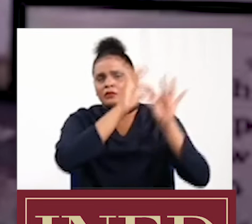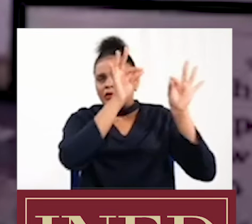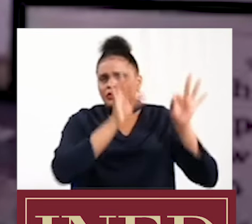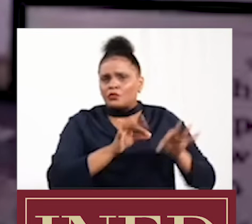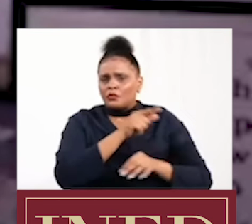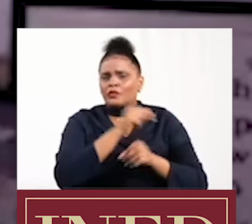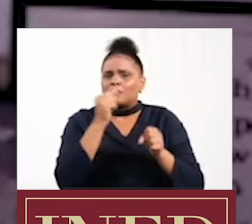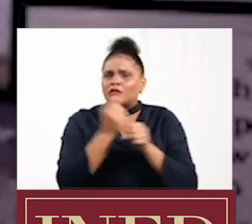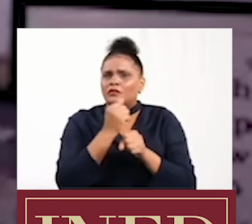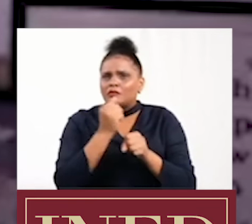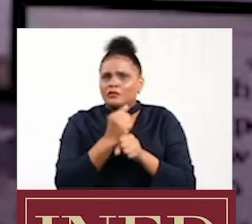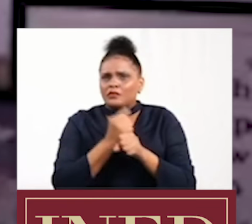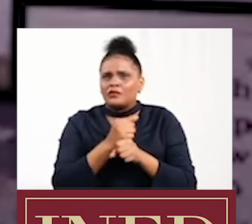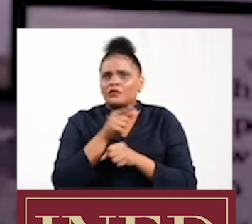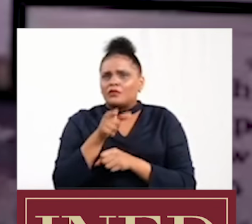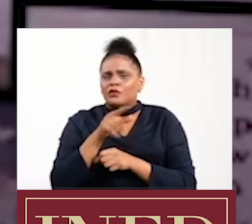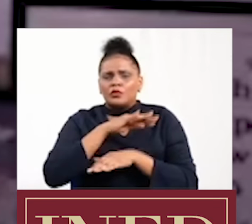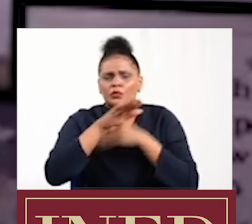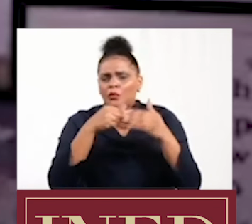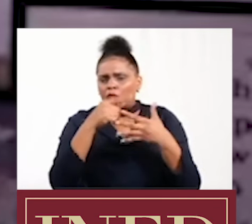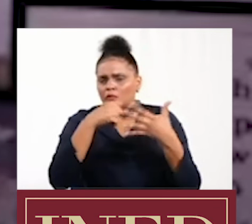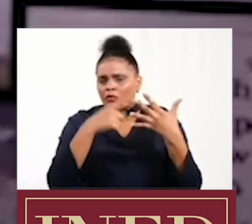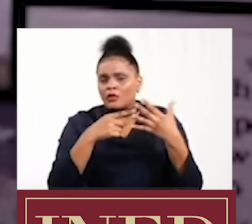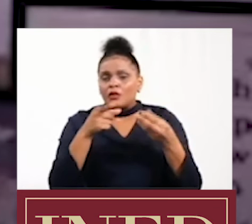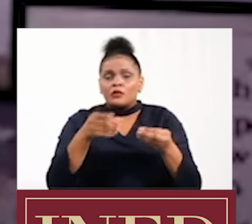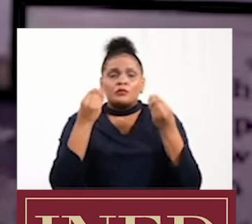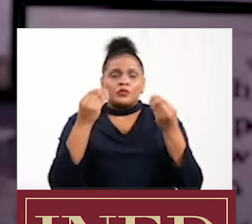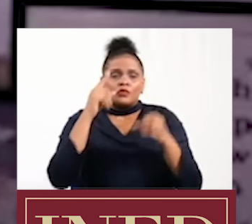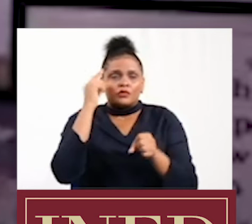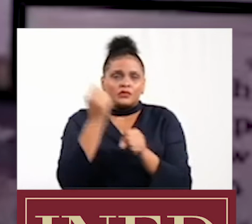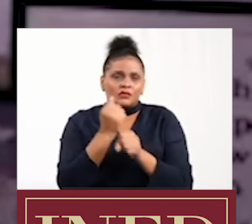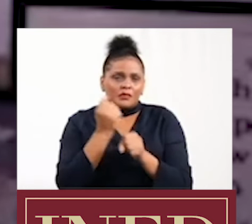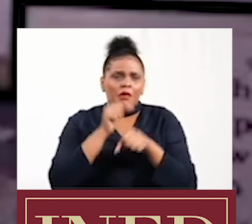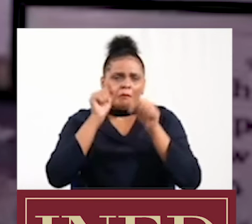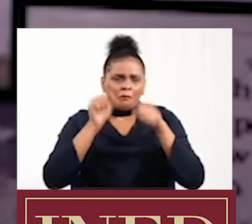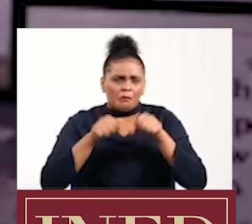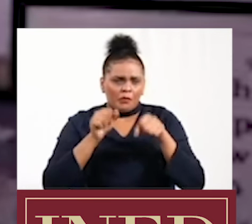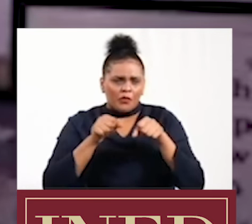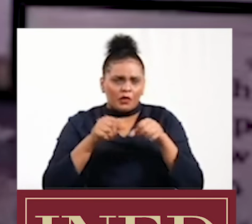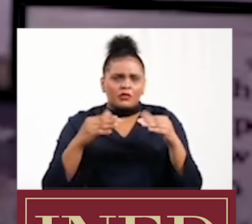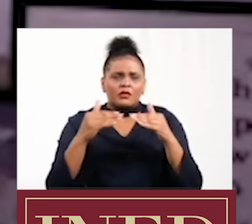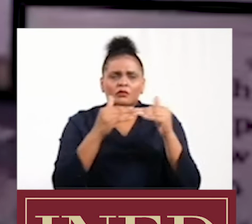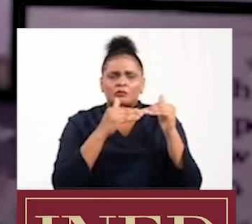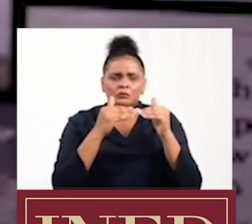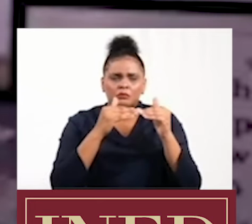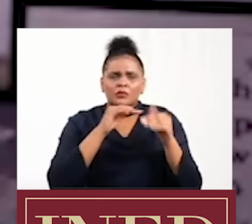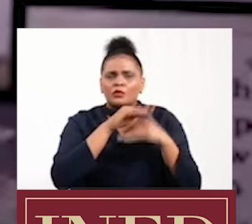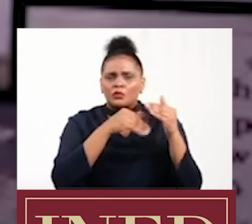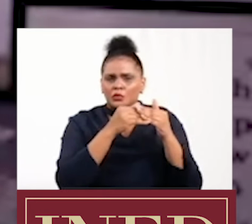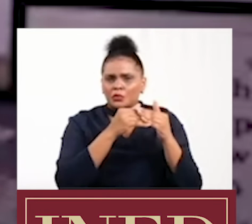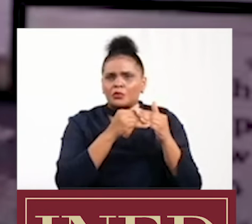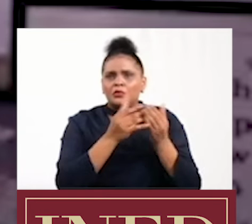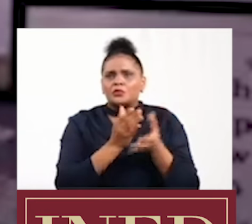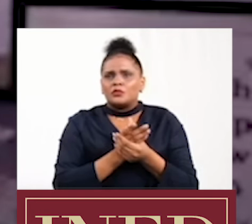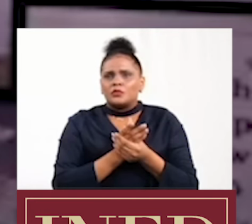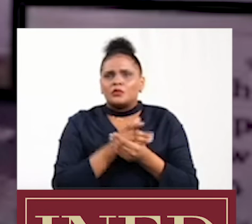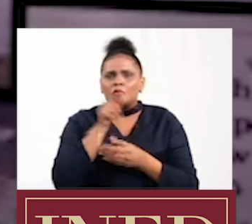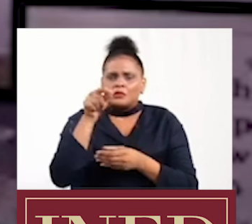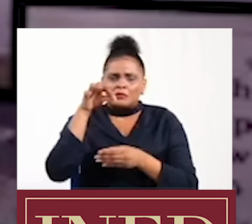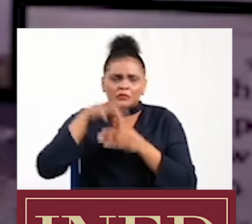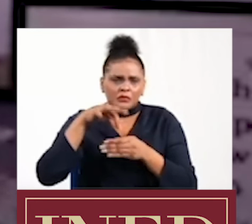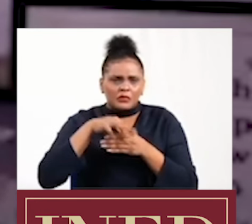expendan a transformar sus normas entonces yo creo que hay un trabajo desde dentro que se puede hacer con acompañamiento de organizaciones de